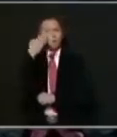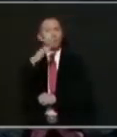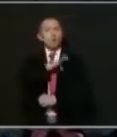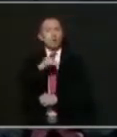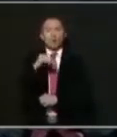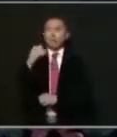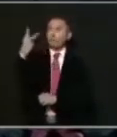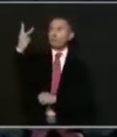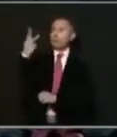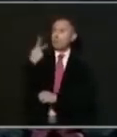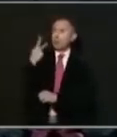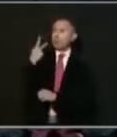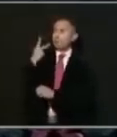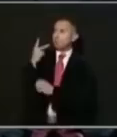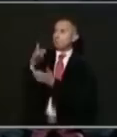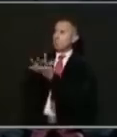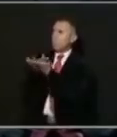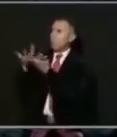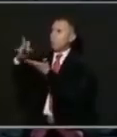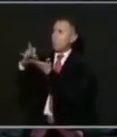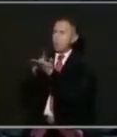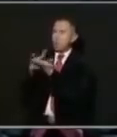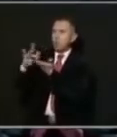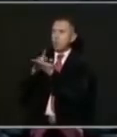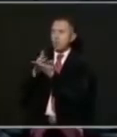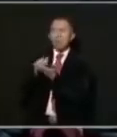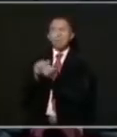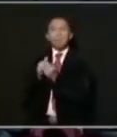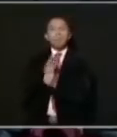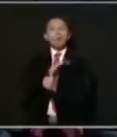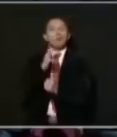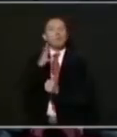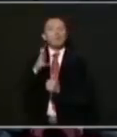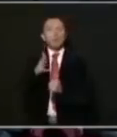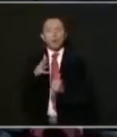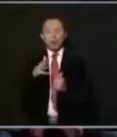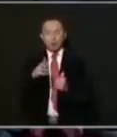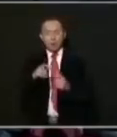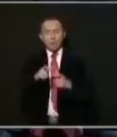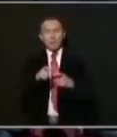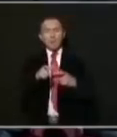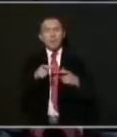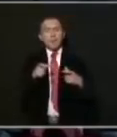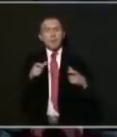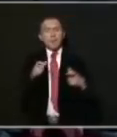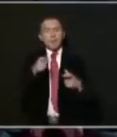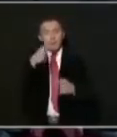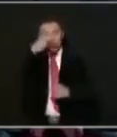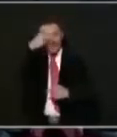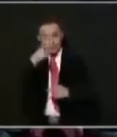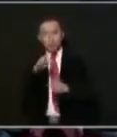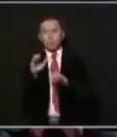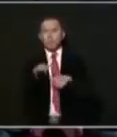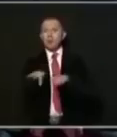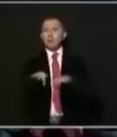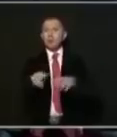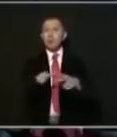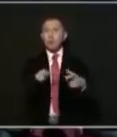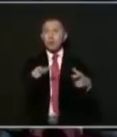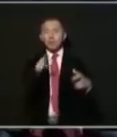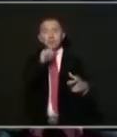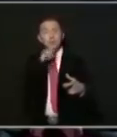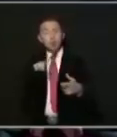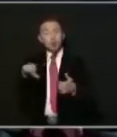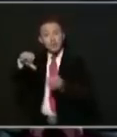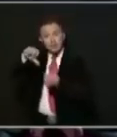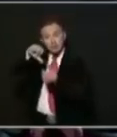la cooperación para el desarrollo, crear empleos en México y en Centroamérica